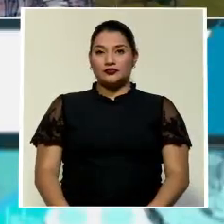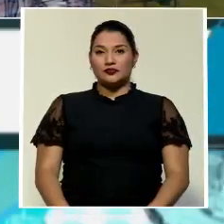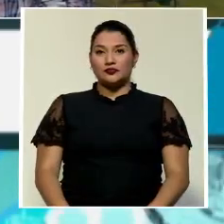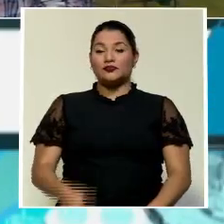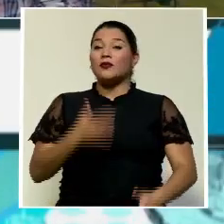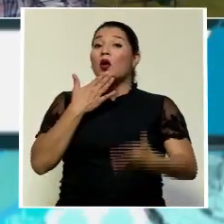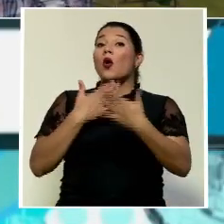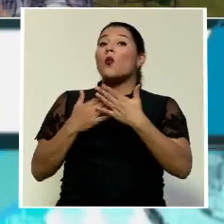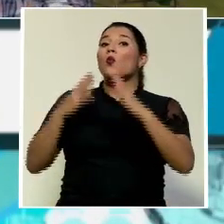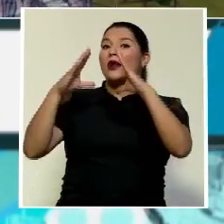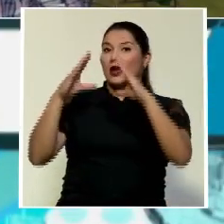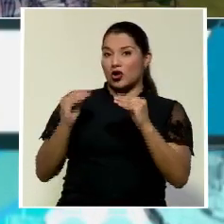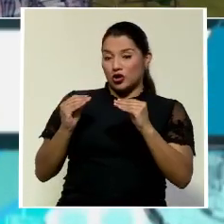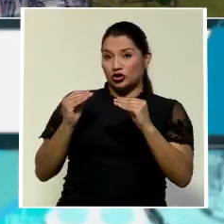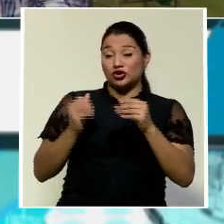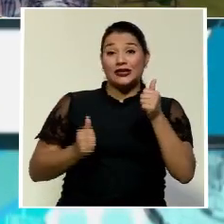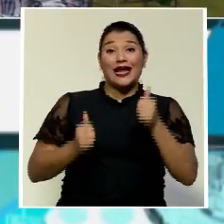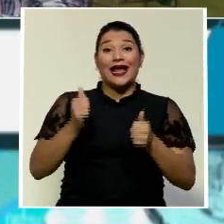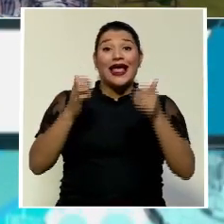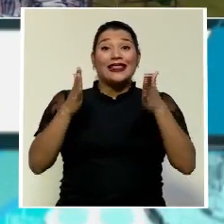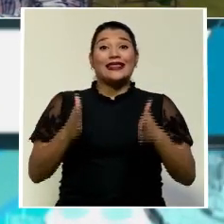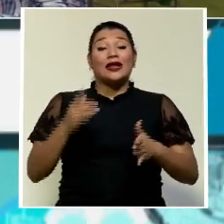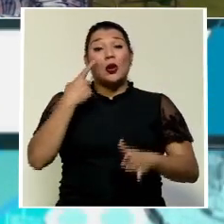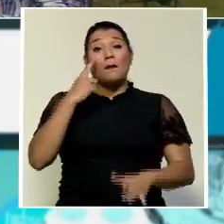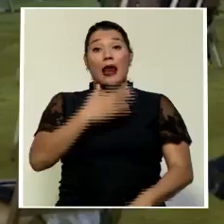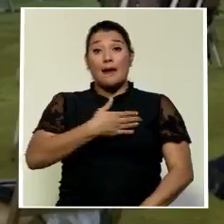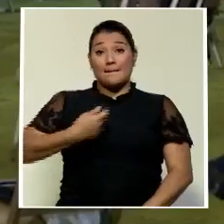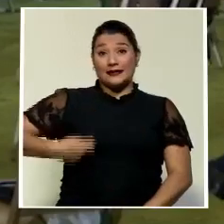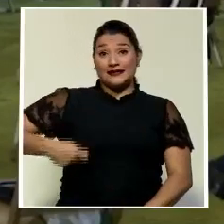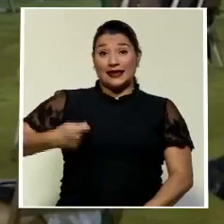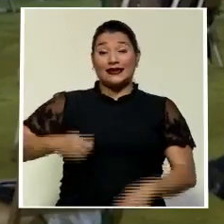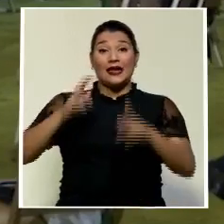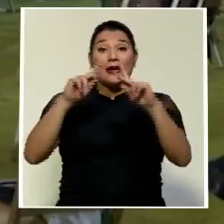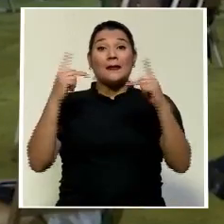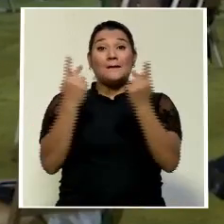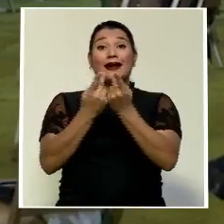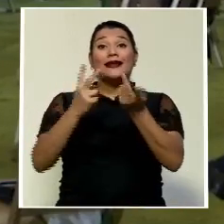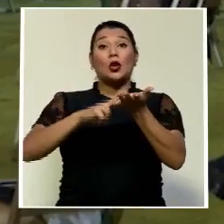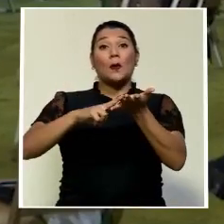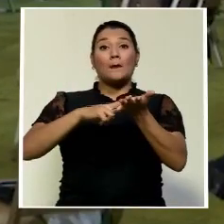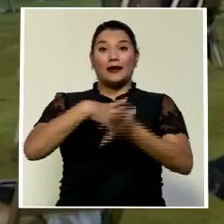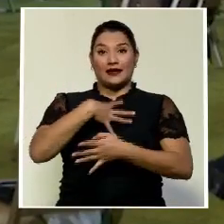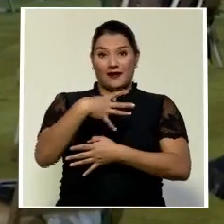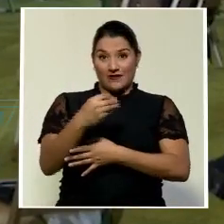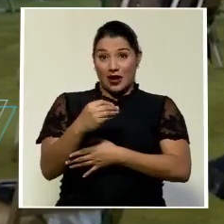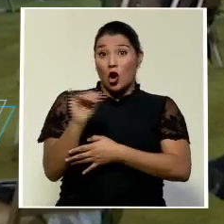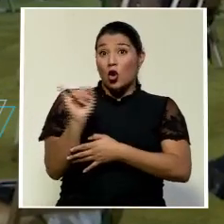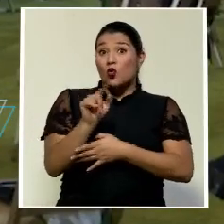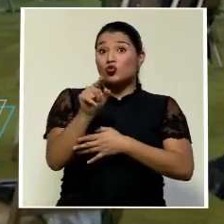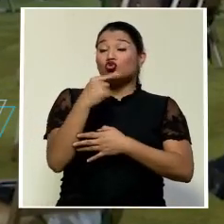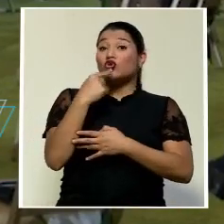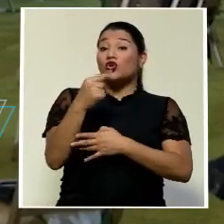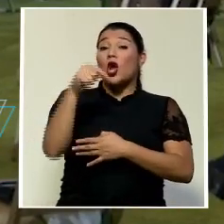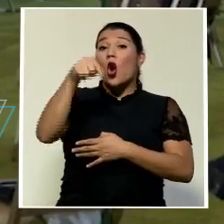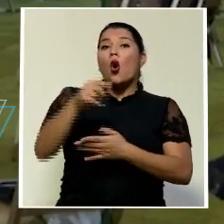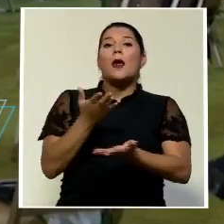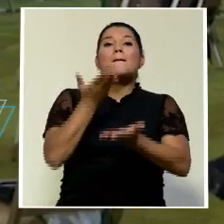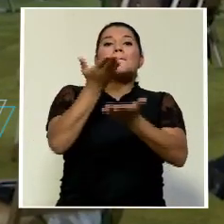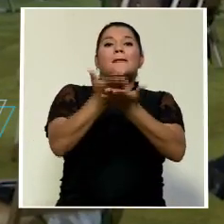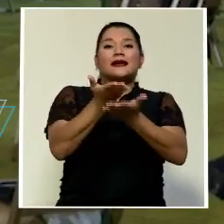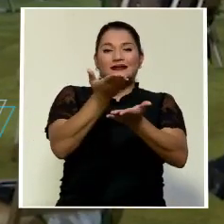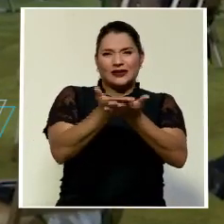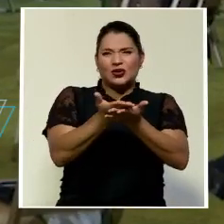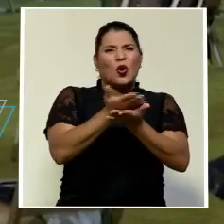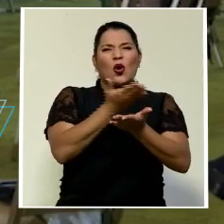Gracias, muy buenas noches. El candidato presidencial del Partido Liberación Nacional, como usted lo dice, presentó hoy su fórmula